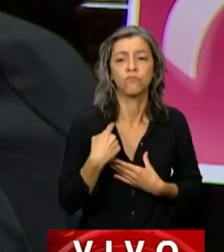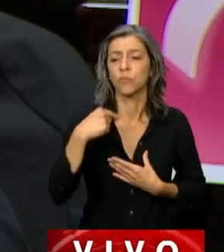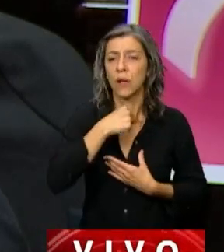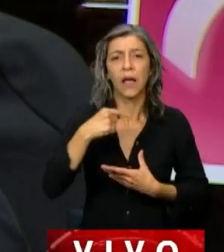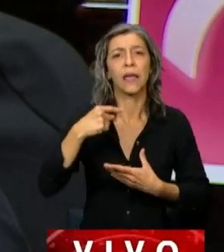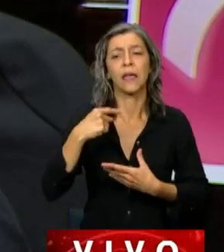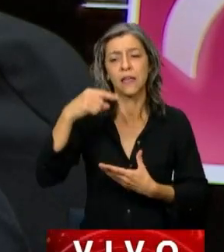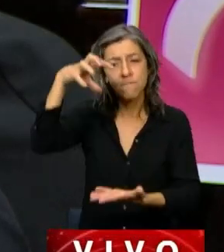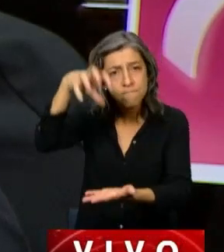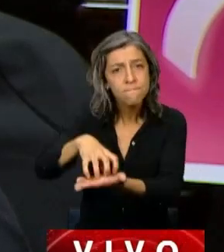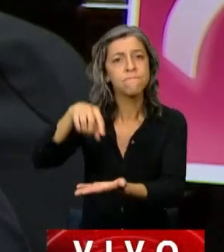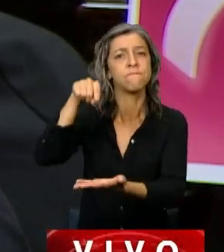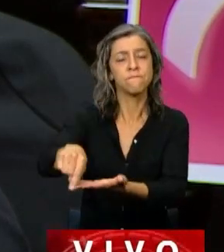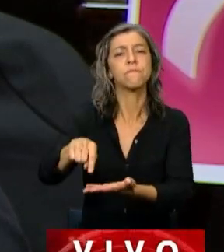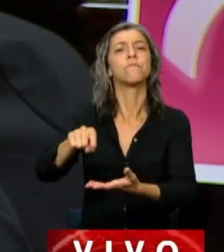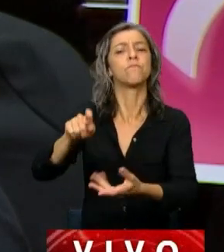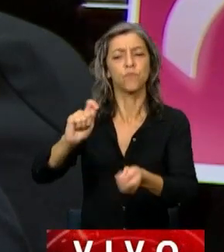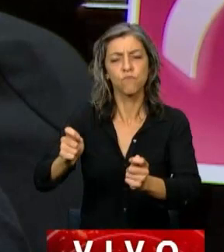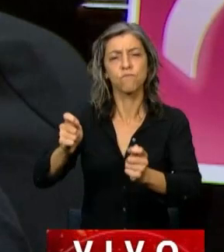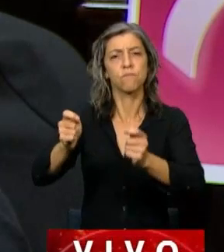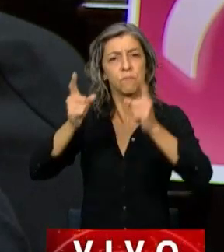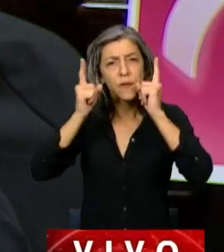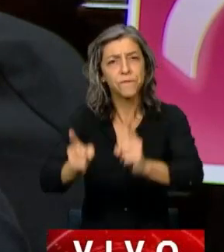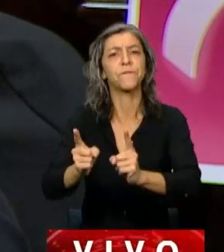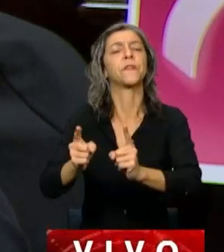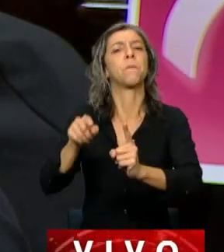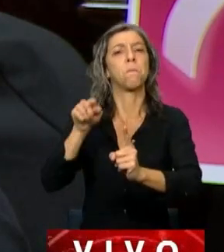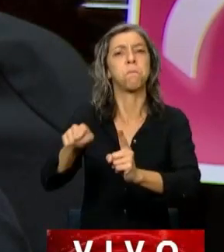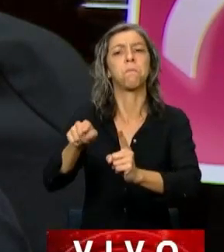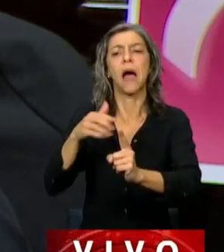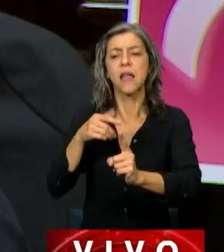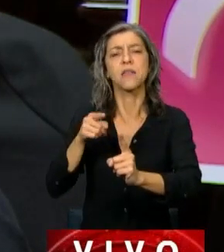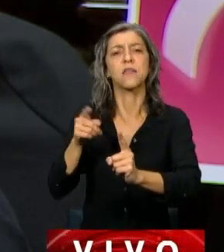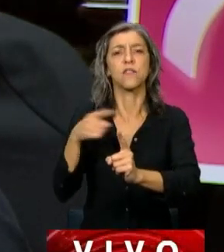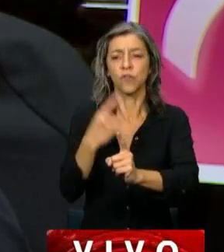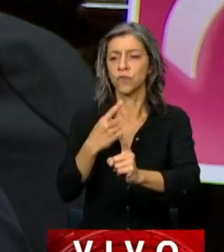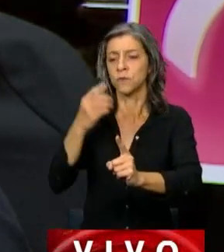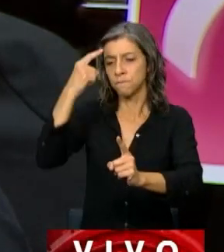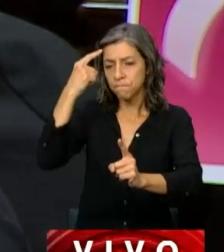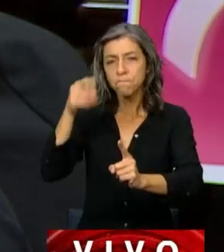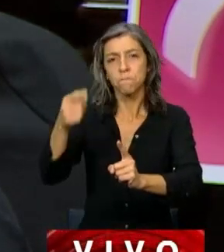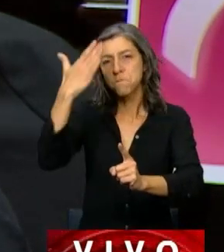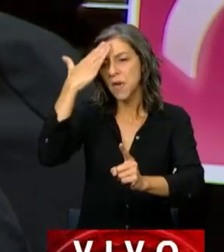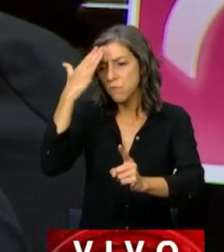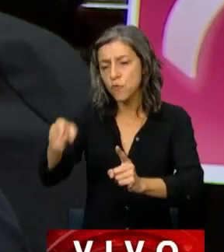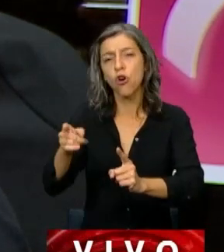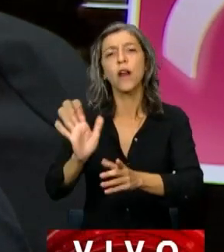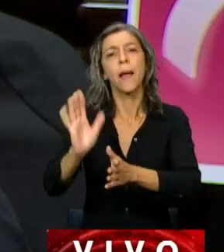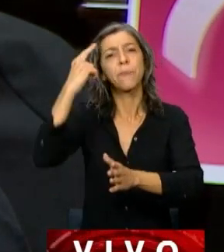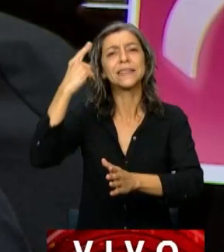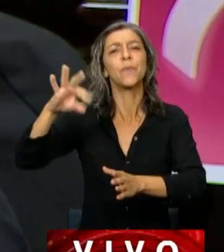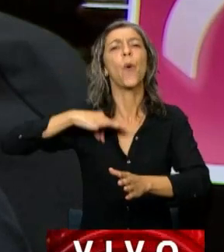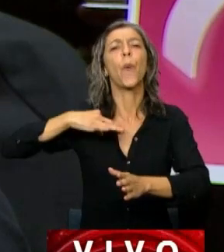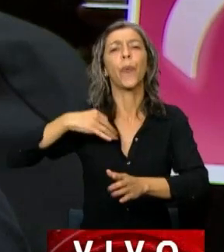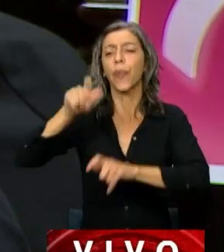ese espacio se transforme en un lugar donde, por sobre todas las cosas, se celebre la vida de los que hoy no están y